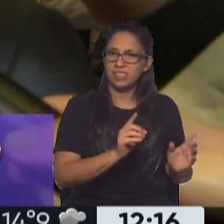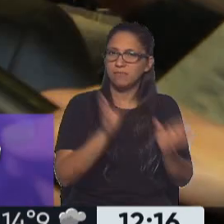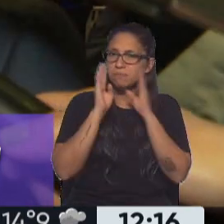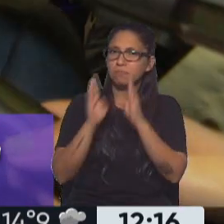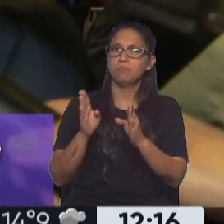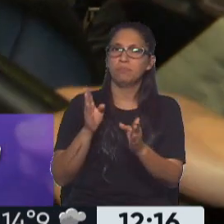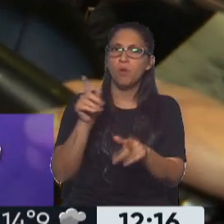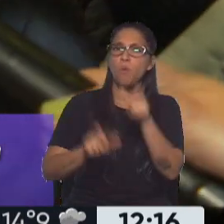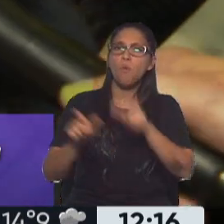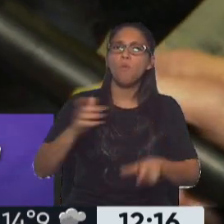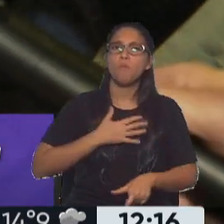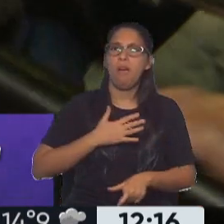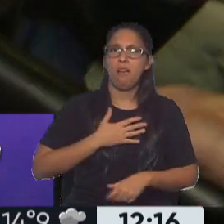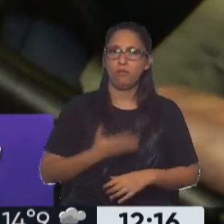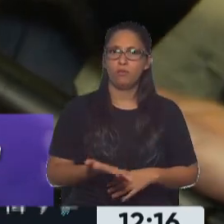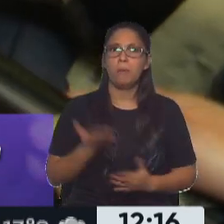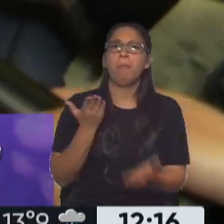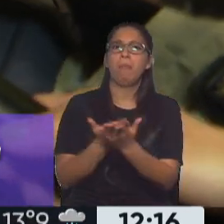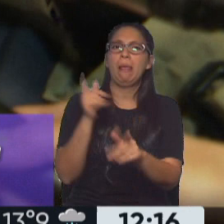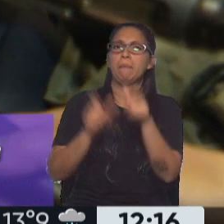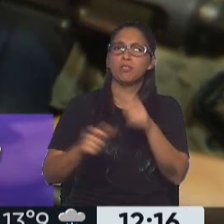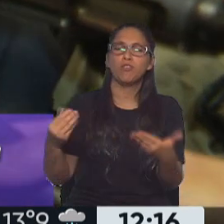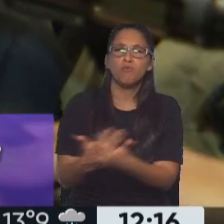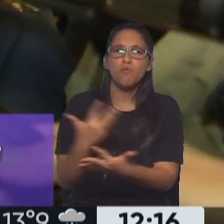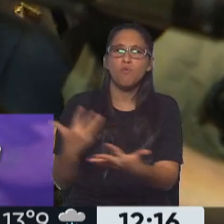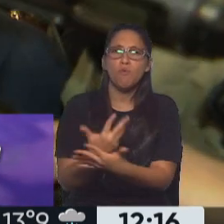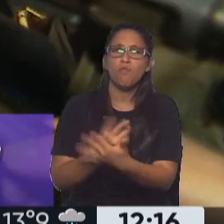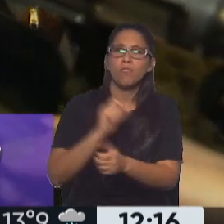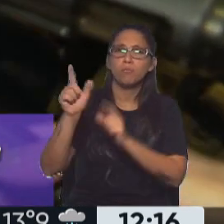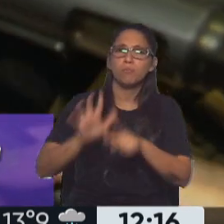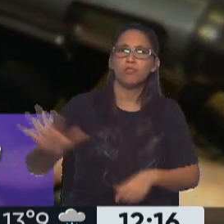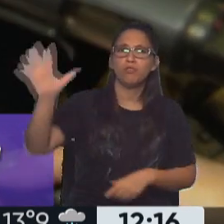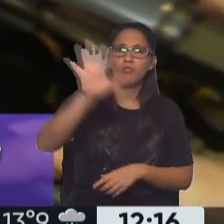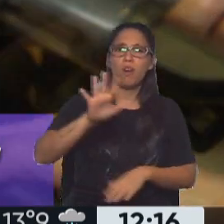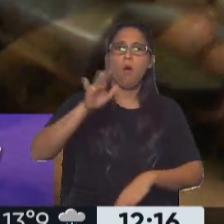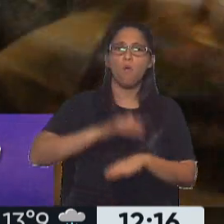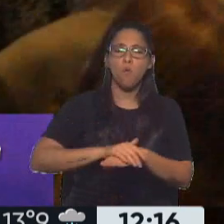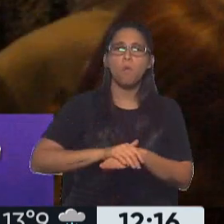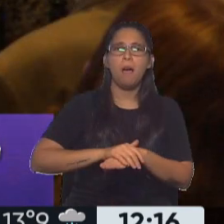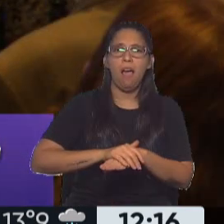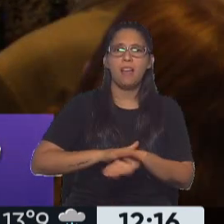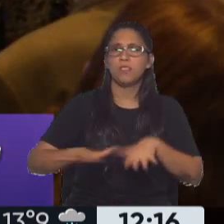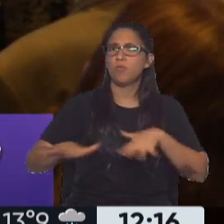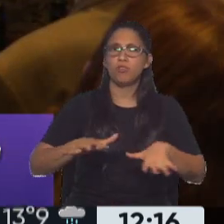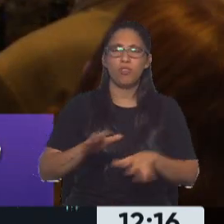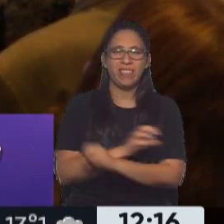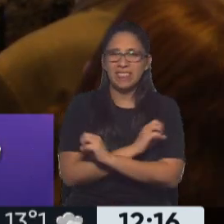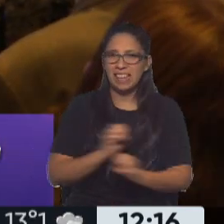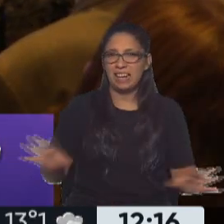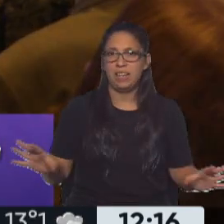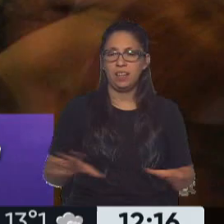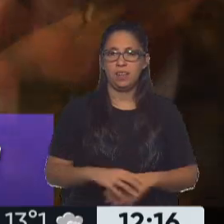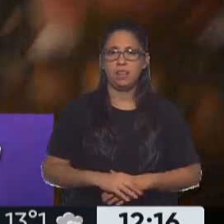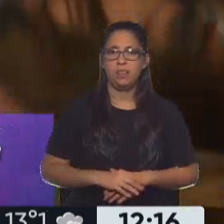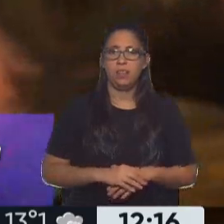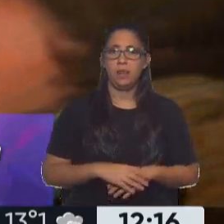está pidiendo es por la gente que sufre en la región como consecuencia de una situación muy trágica. Que hay